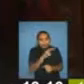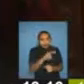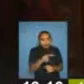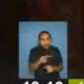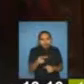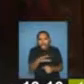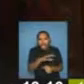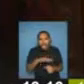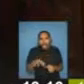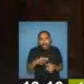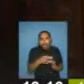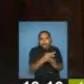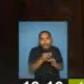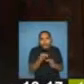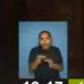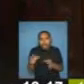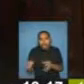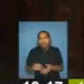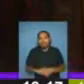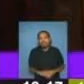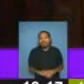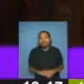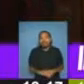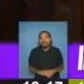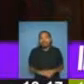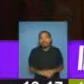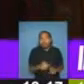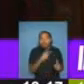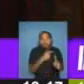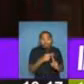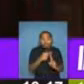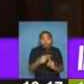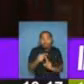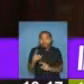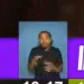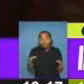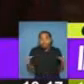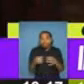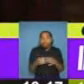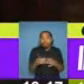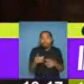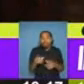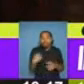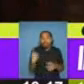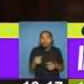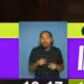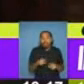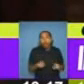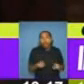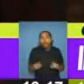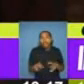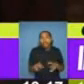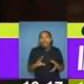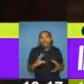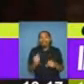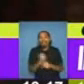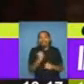muy positivo todo la reunión ya que ambos coordinados para trabajar en equipo y avanzar en las tareas